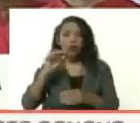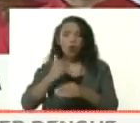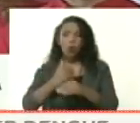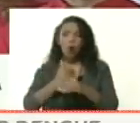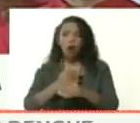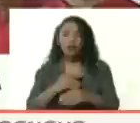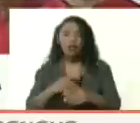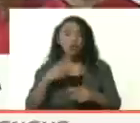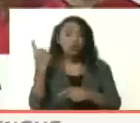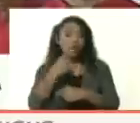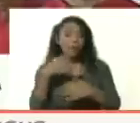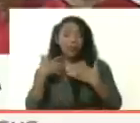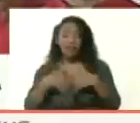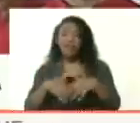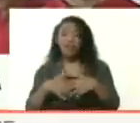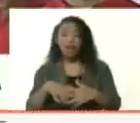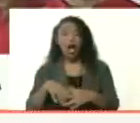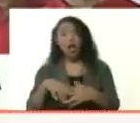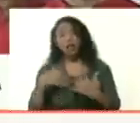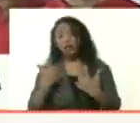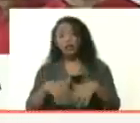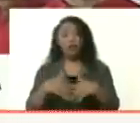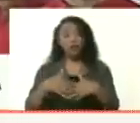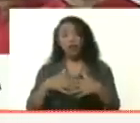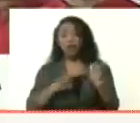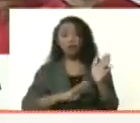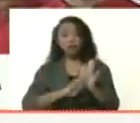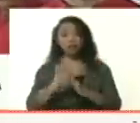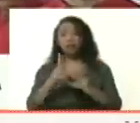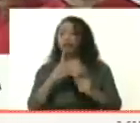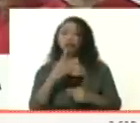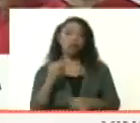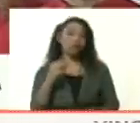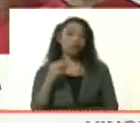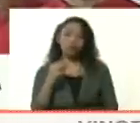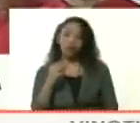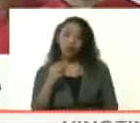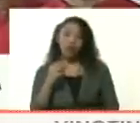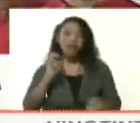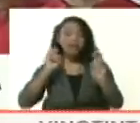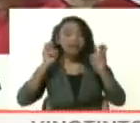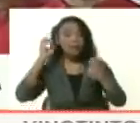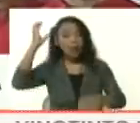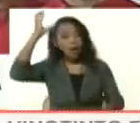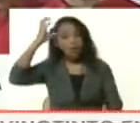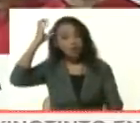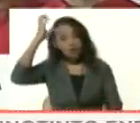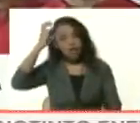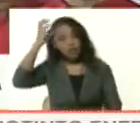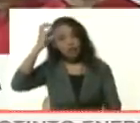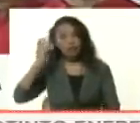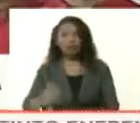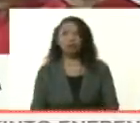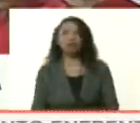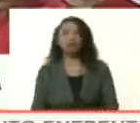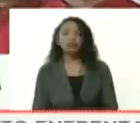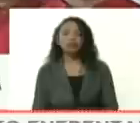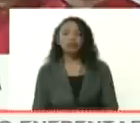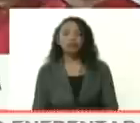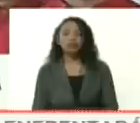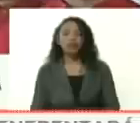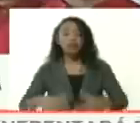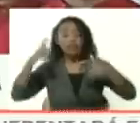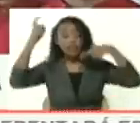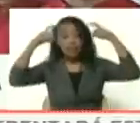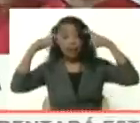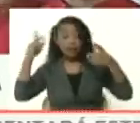solo la industria, una industria y el desarrollismo, no, no, no. Es el tema de la conciencia. Porque cuando Hugo Chávez llegó